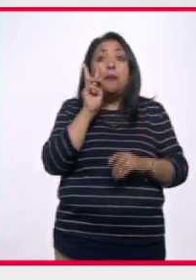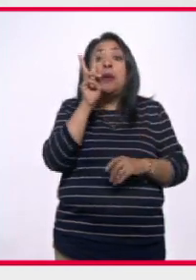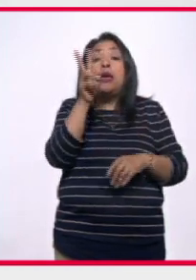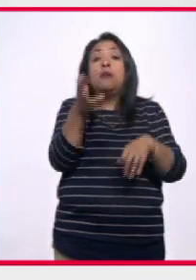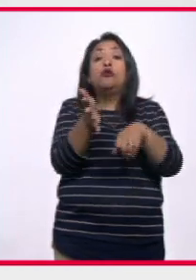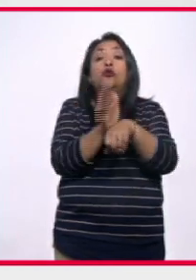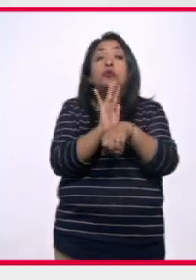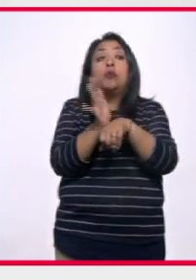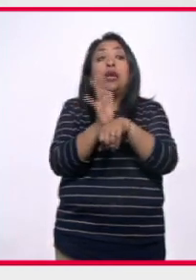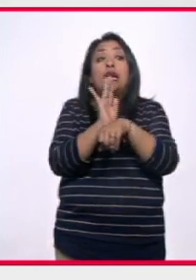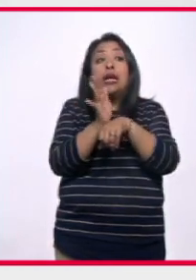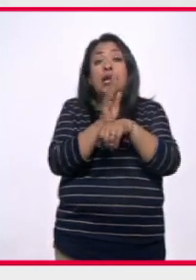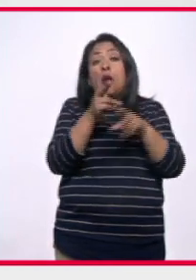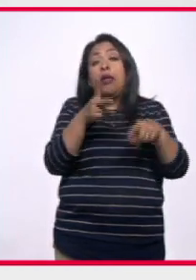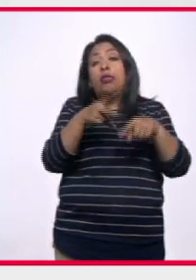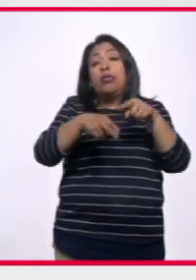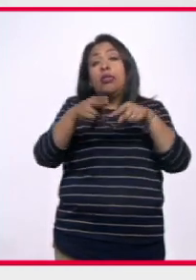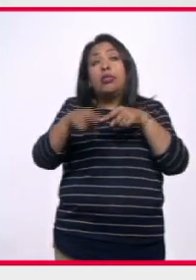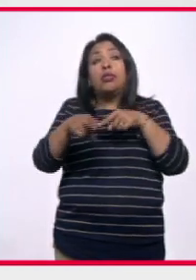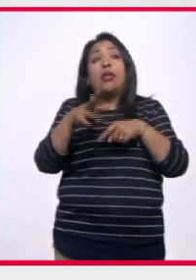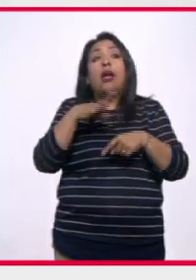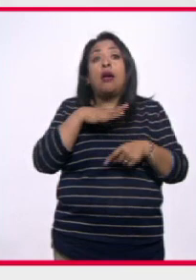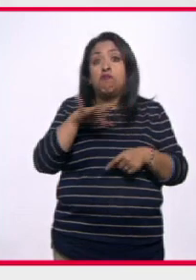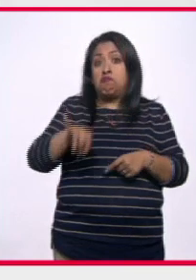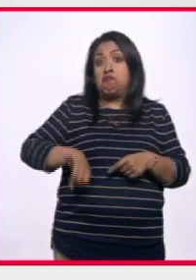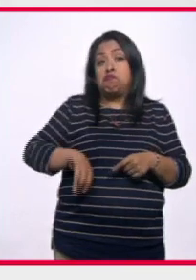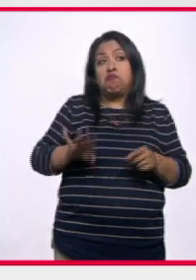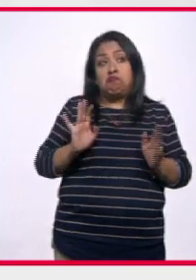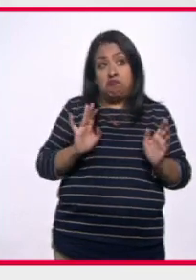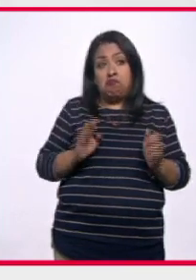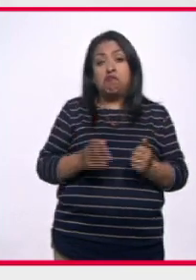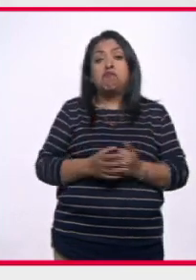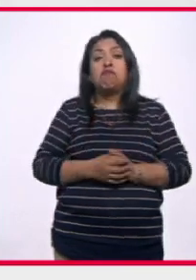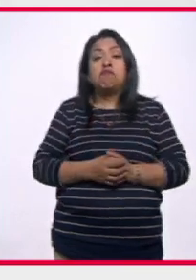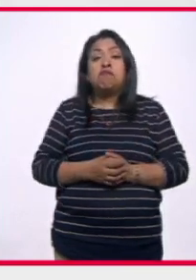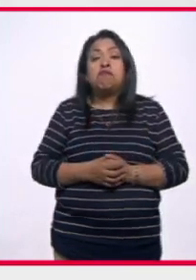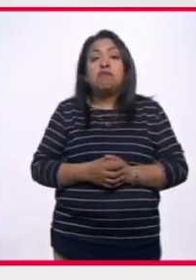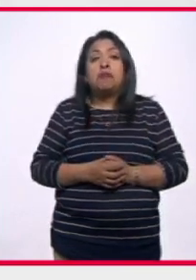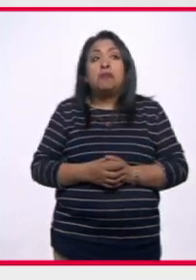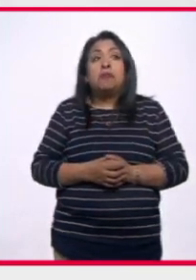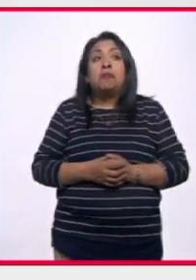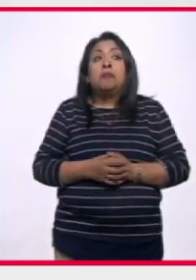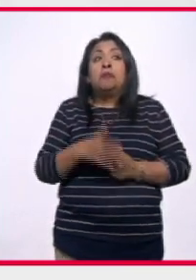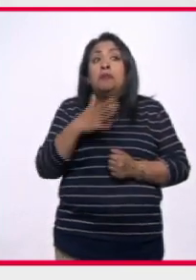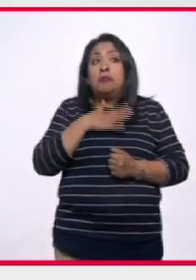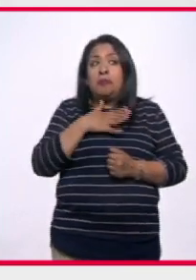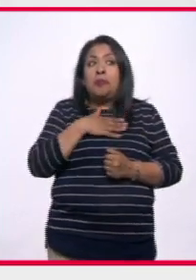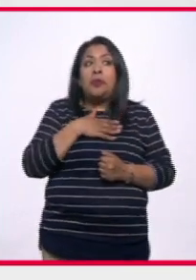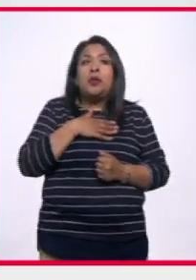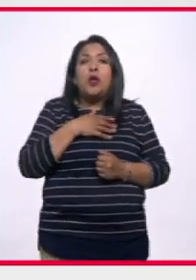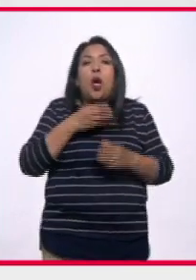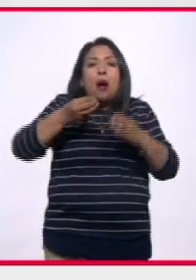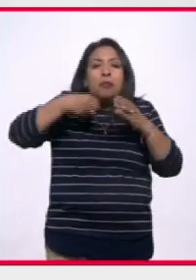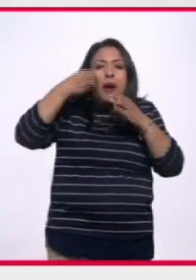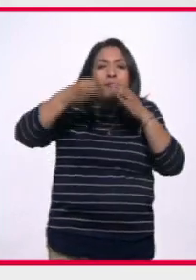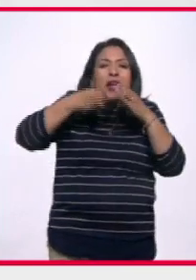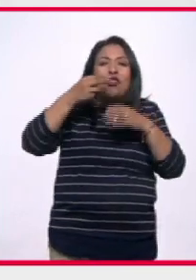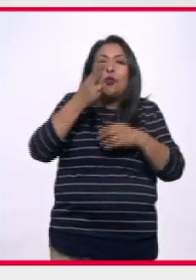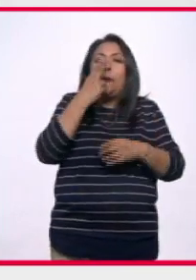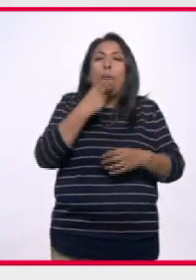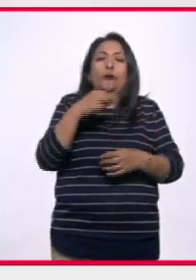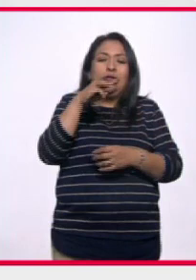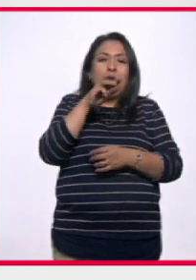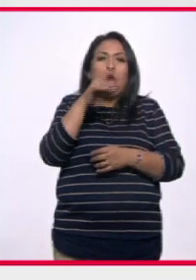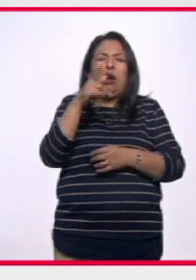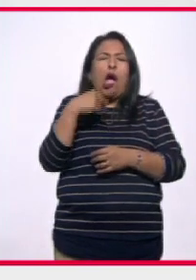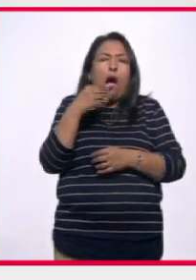películas y episodios muy interesantes y yo yo en el medio comía muéganos y él me vas